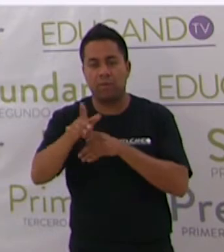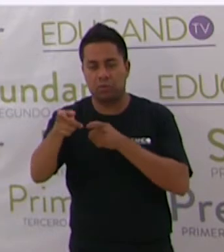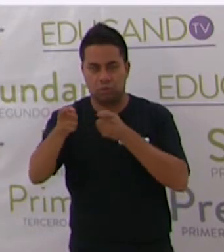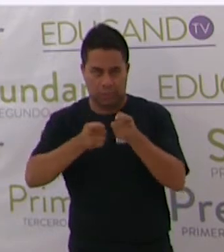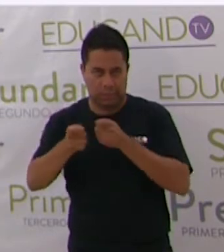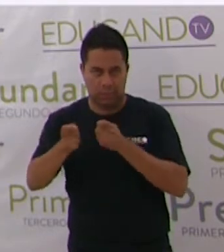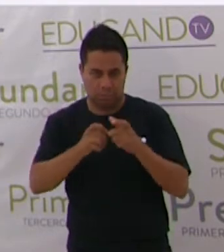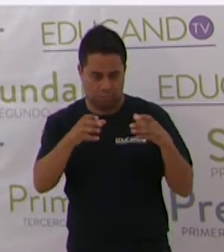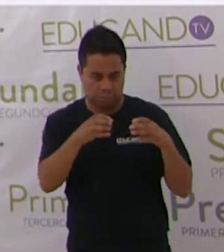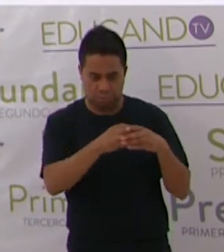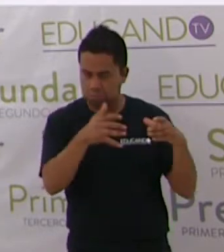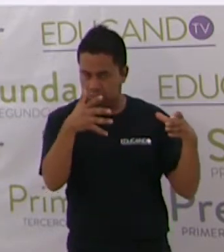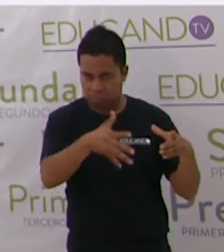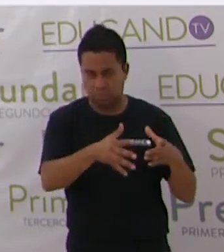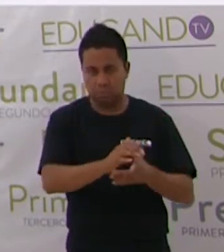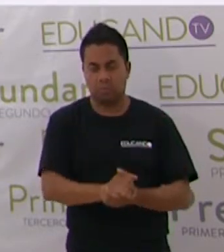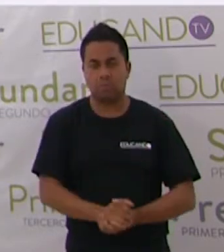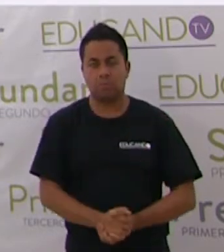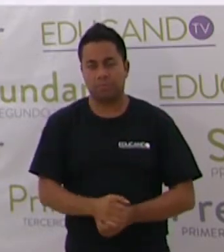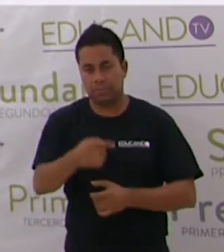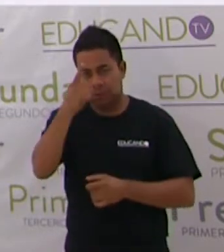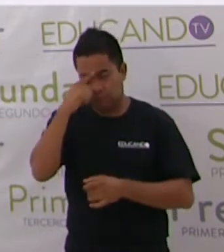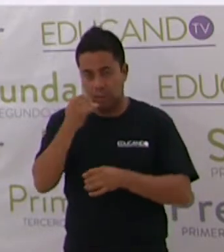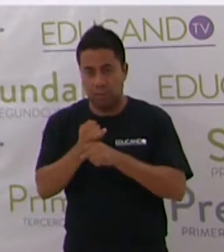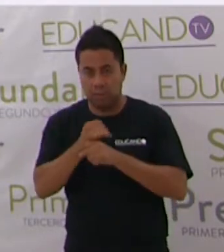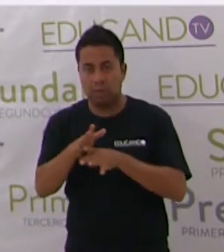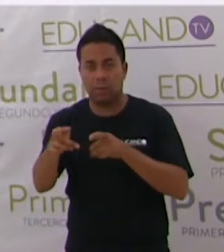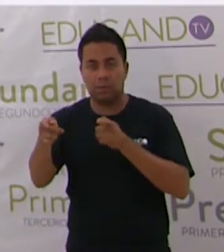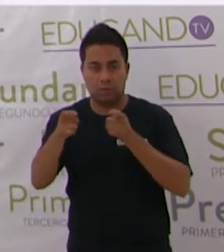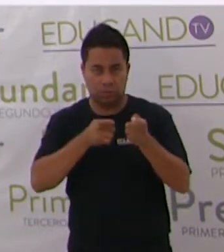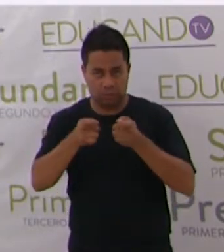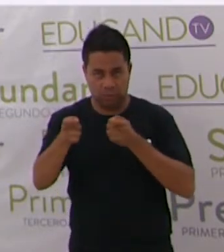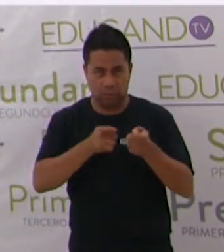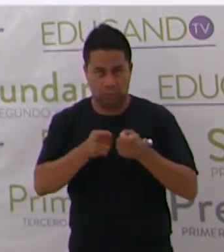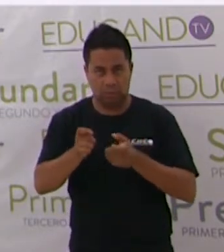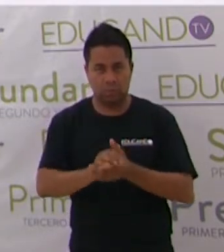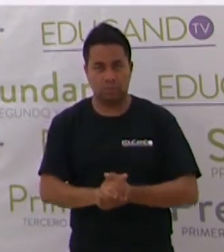información. En el manejo de la información